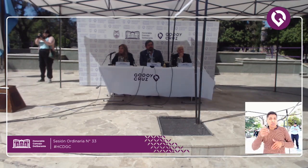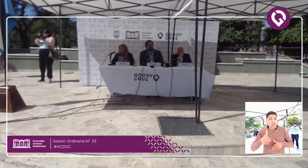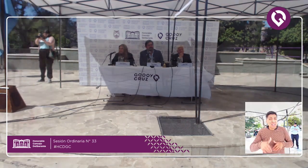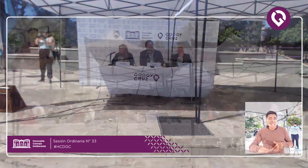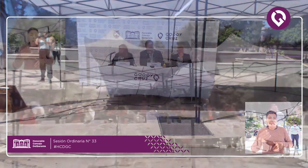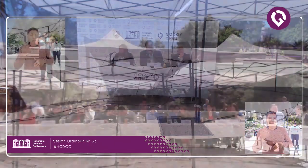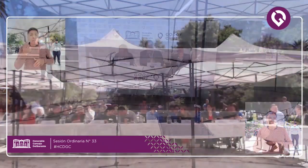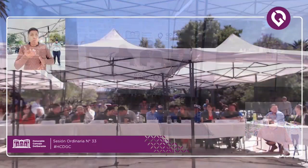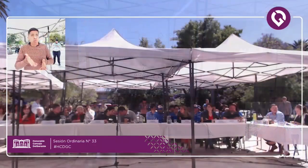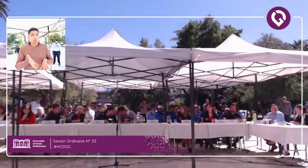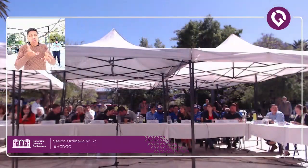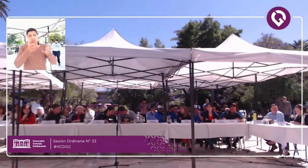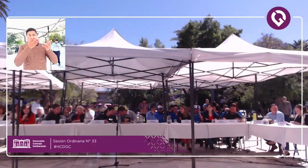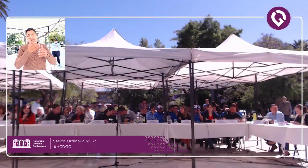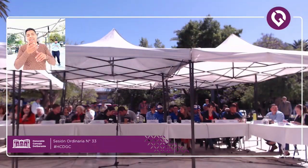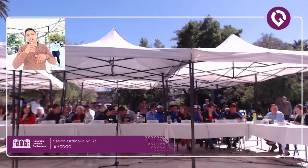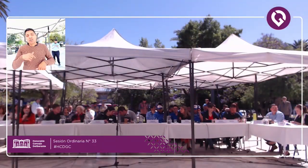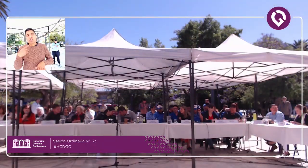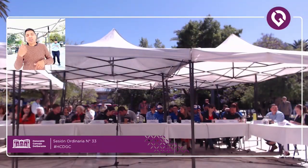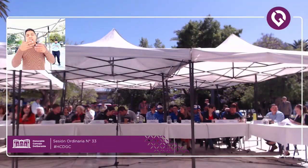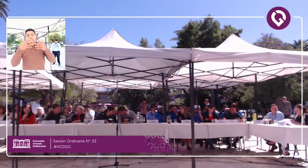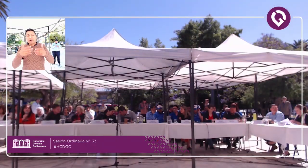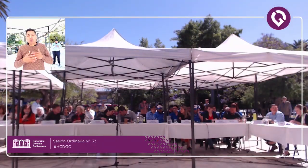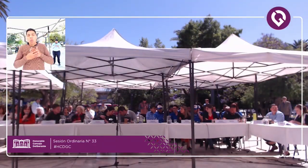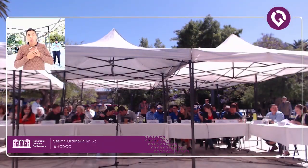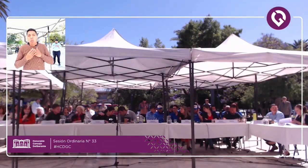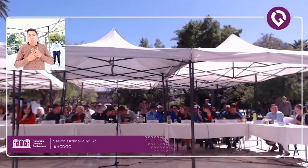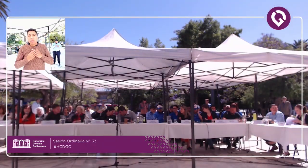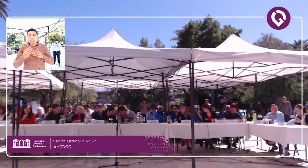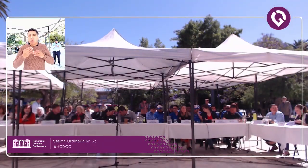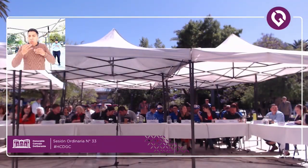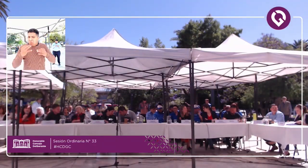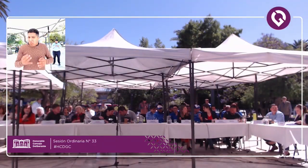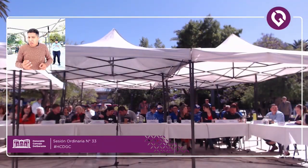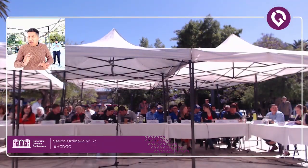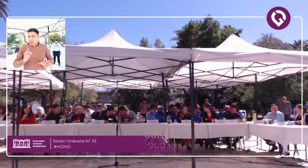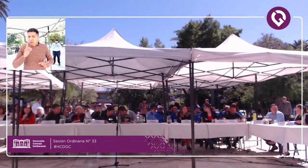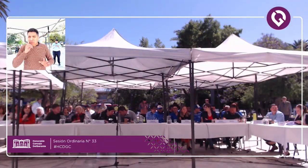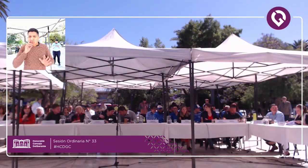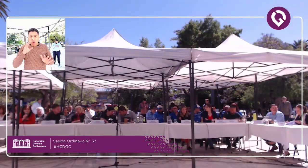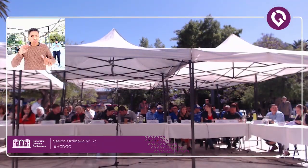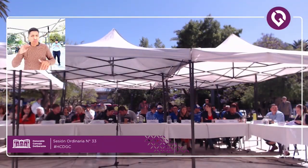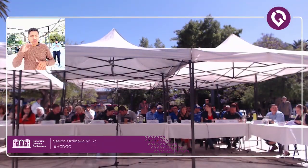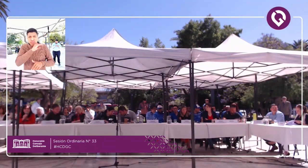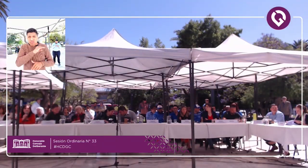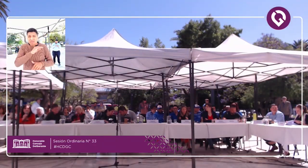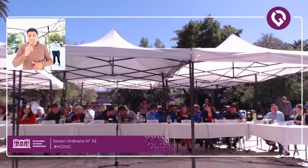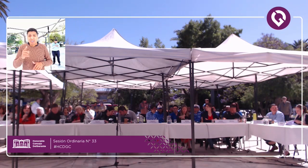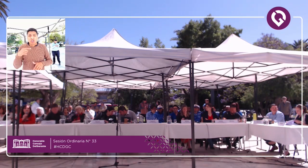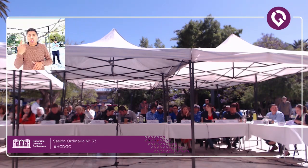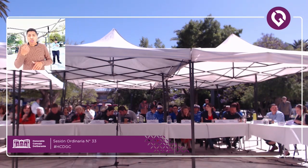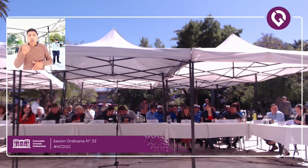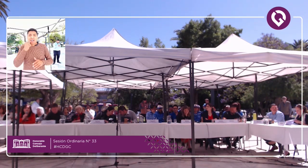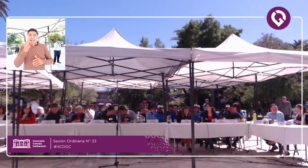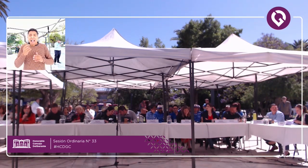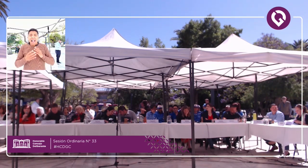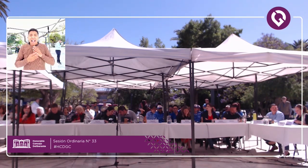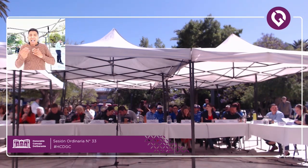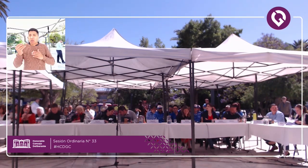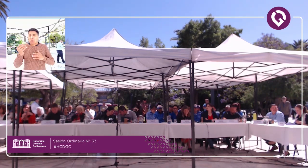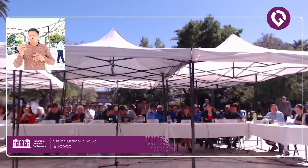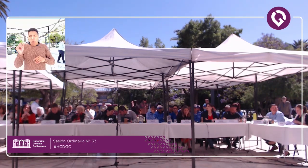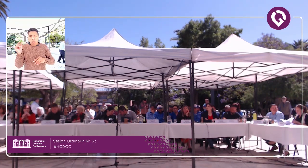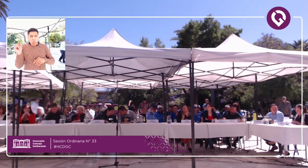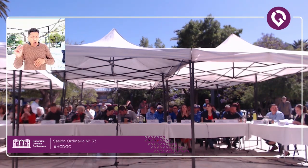hay. El presupuesto que se presenta es un presupuesto equilibrado, con un superávit, y de alguna